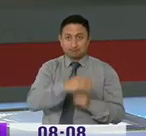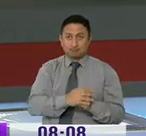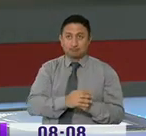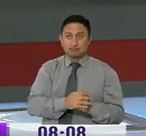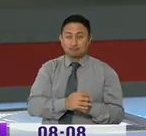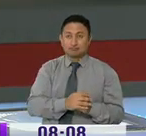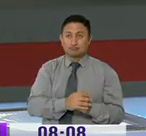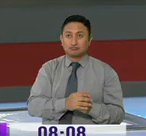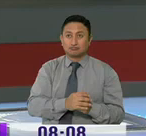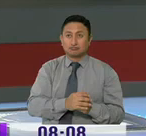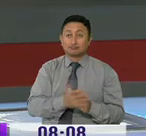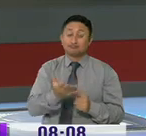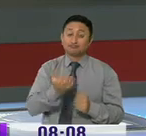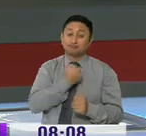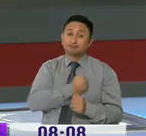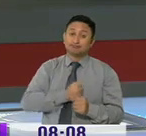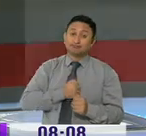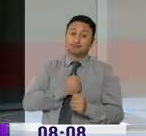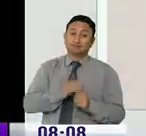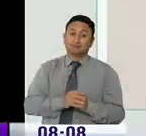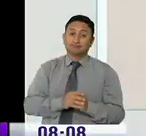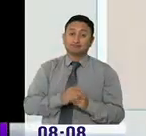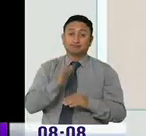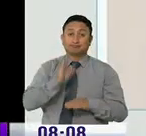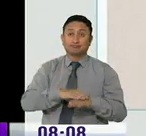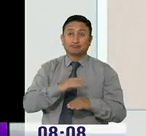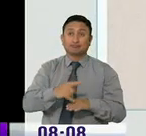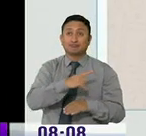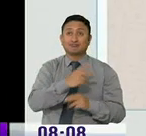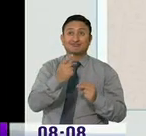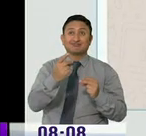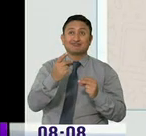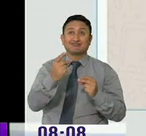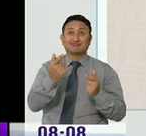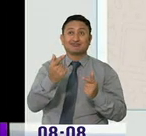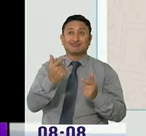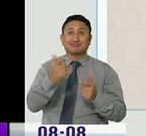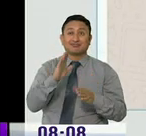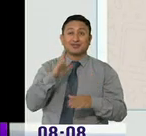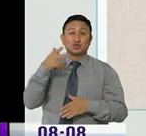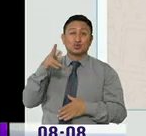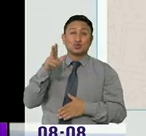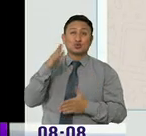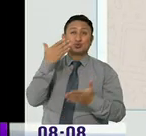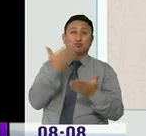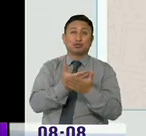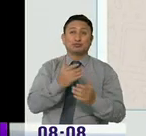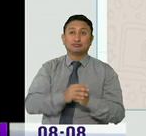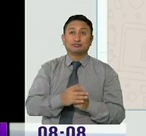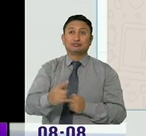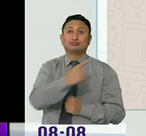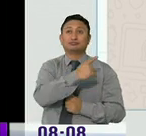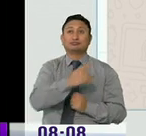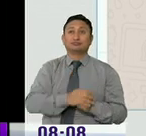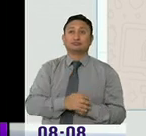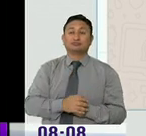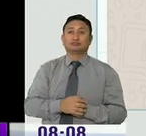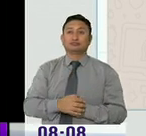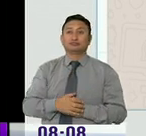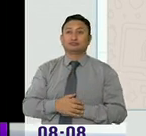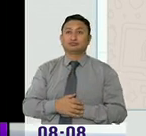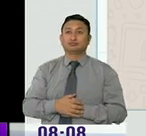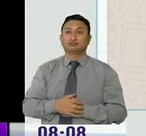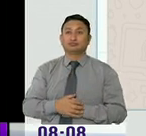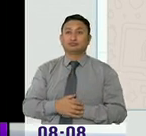Simón Bolívar. Lamentablemente, esto es excesos de velocidad. Miren ustedes, ahí está. Este vecino dice, Robert, buenos días, por favor, la ciudadanía, que